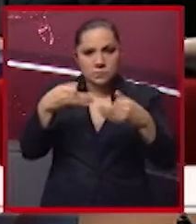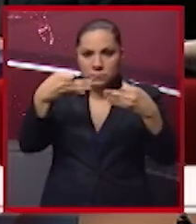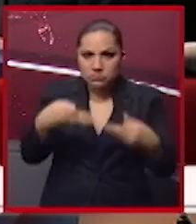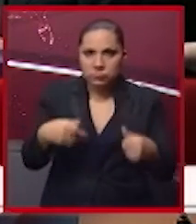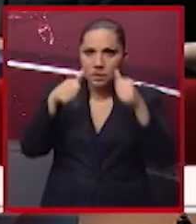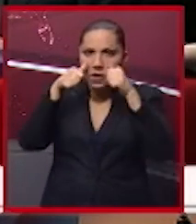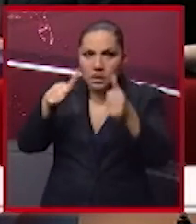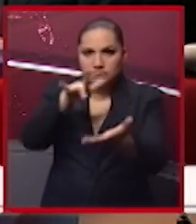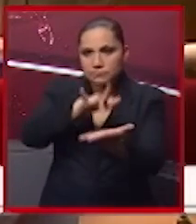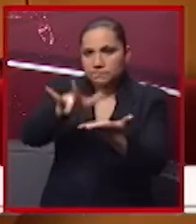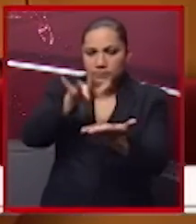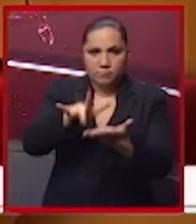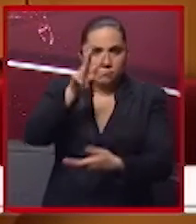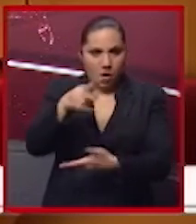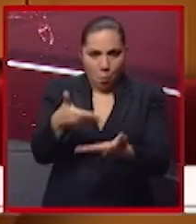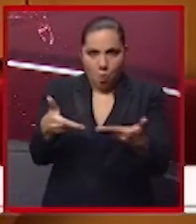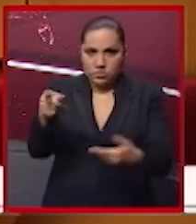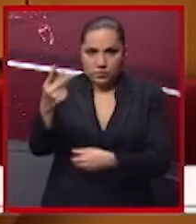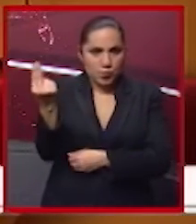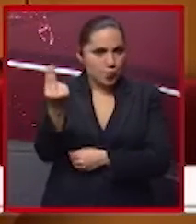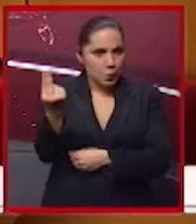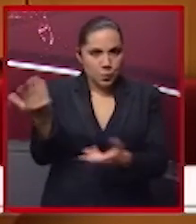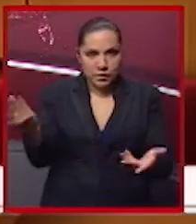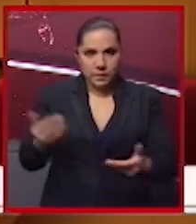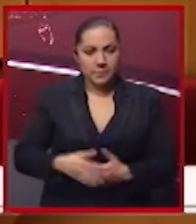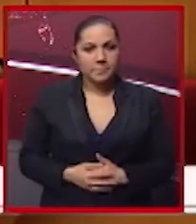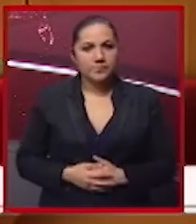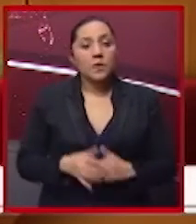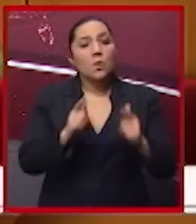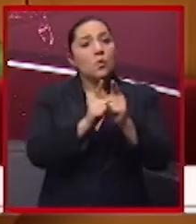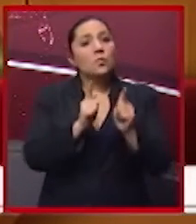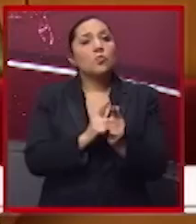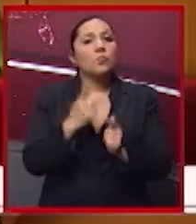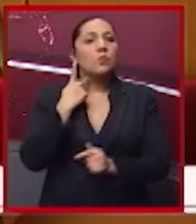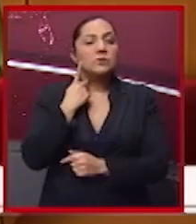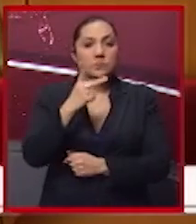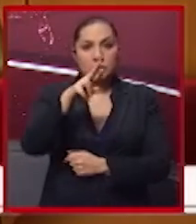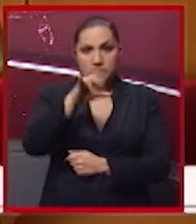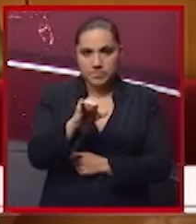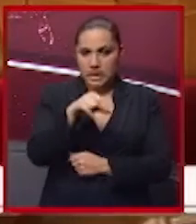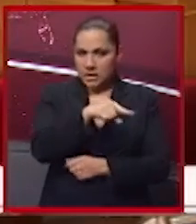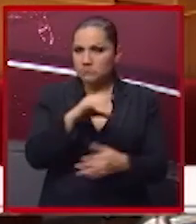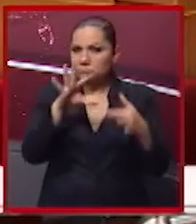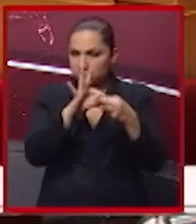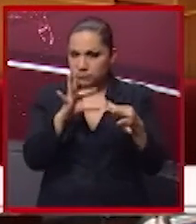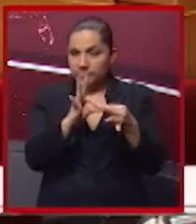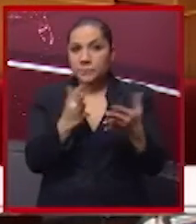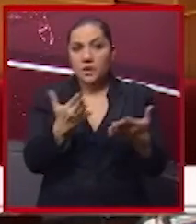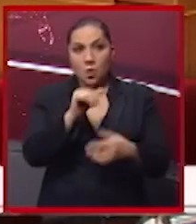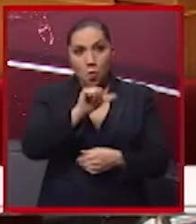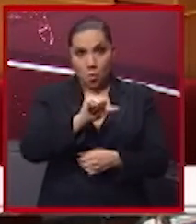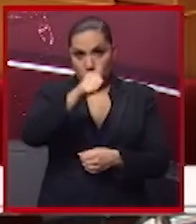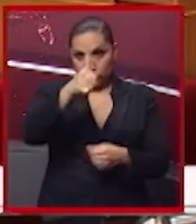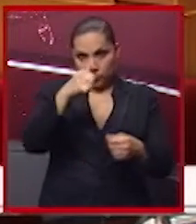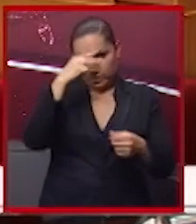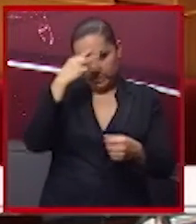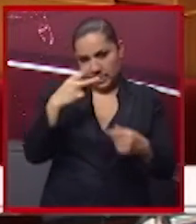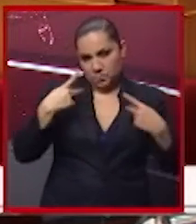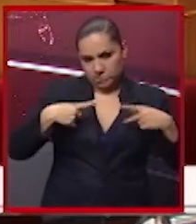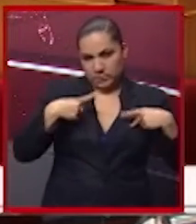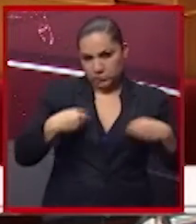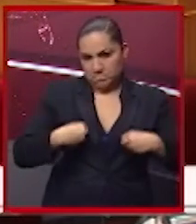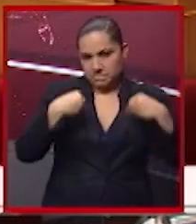nunca? El grupo parlamentario del PRI celebró la defensa de los intereses de los mexicanos en el exterior por parte del